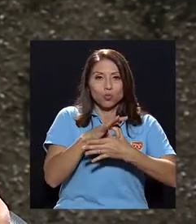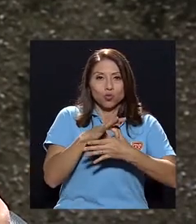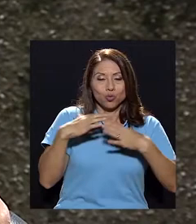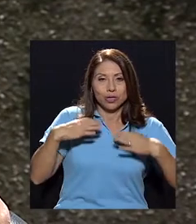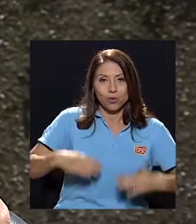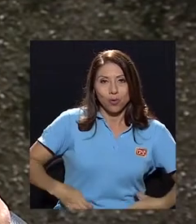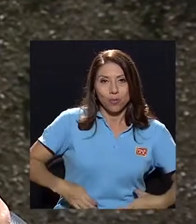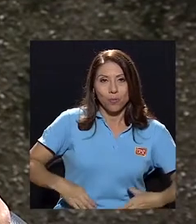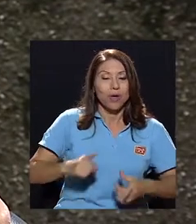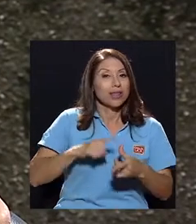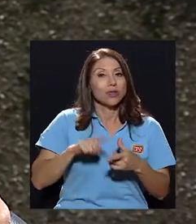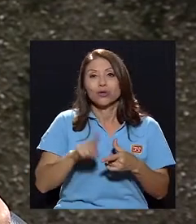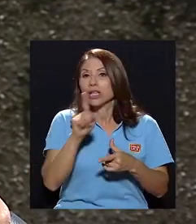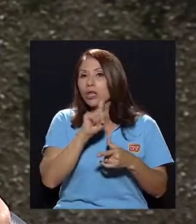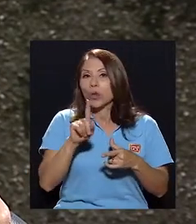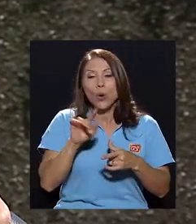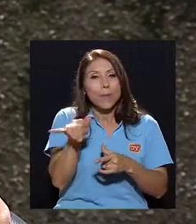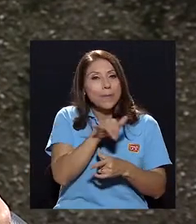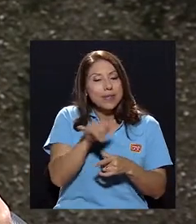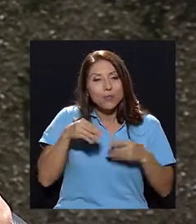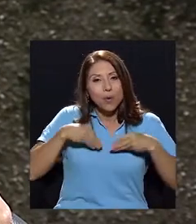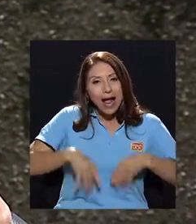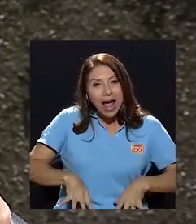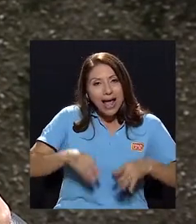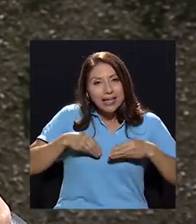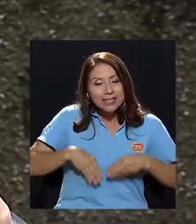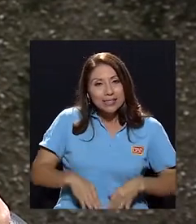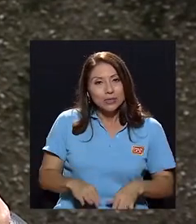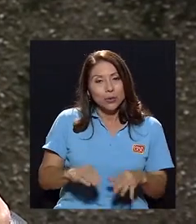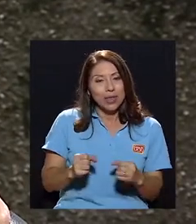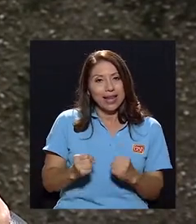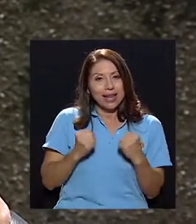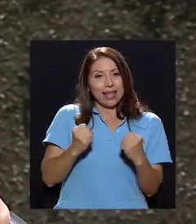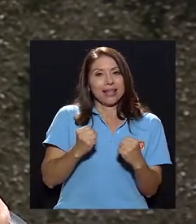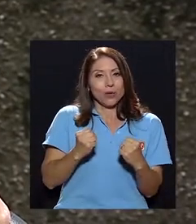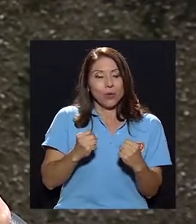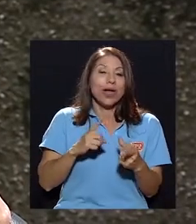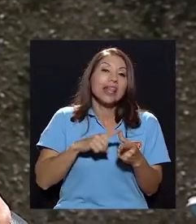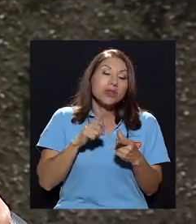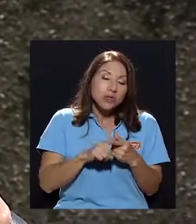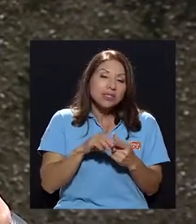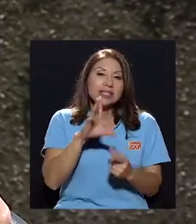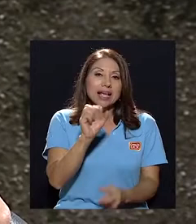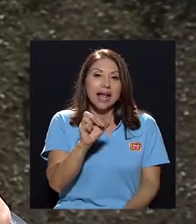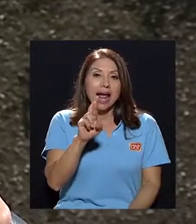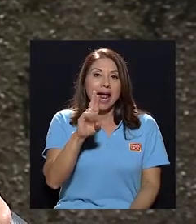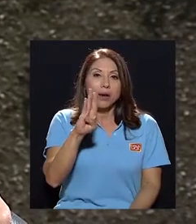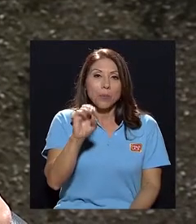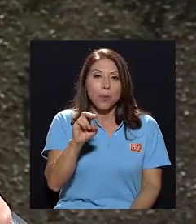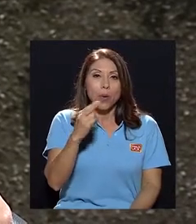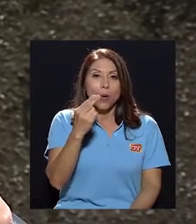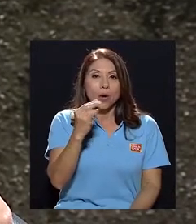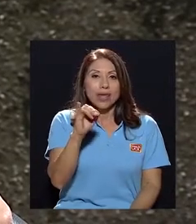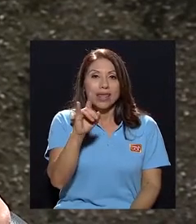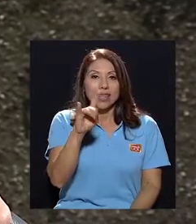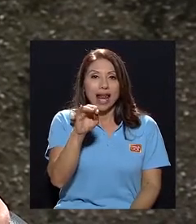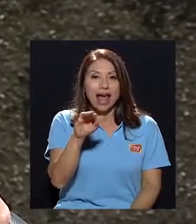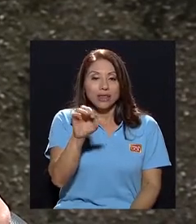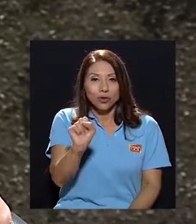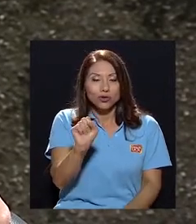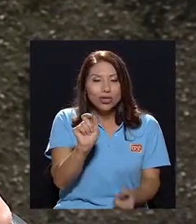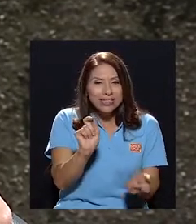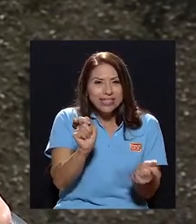mismo gasto energético. Entonces sí se ajustan un poco las necesidades de lo que son carbohidratos durante el ejercicio, pero siempre